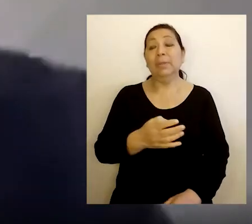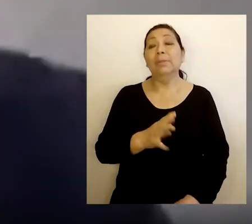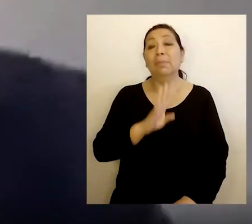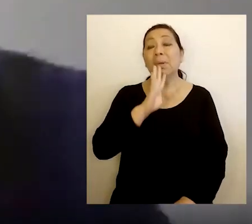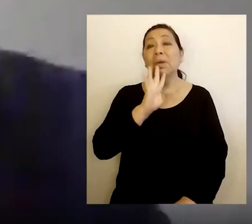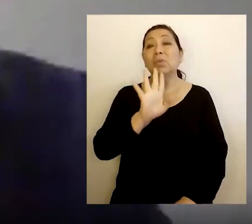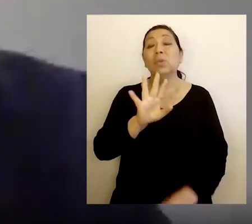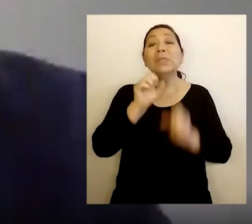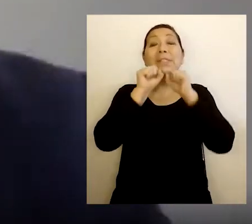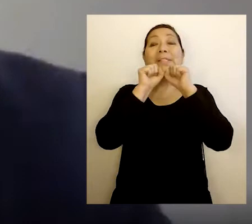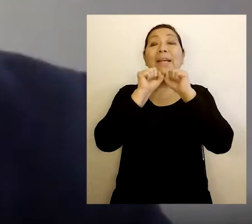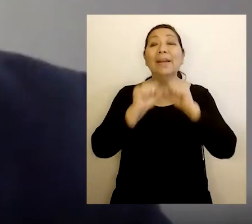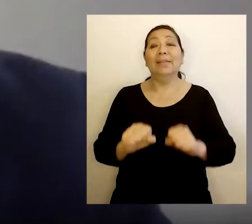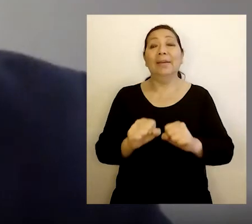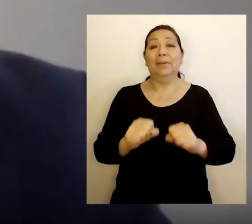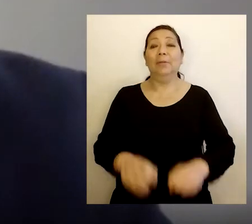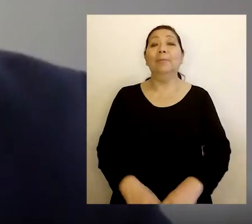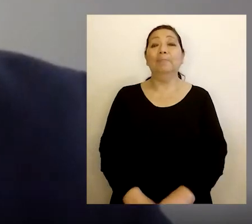presidenta.